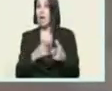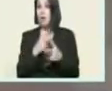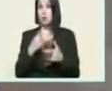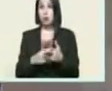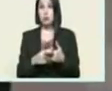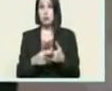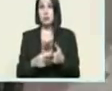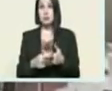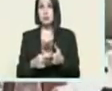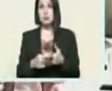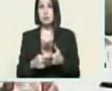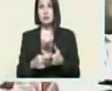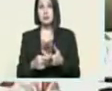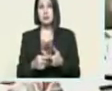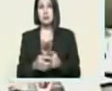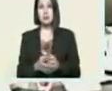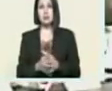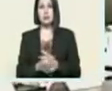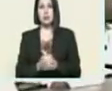Entonces,